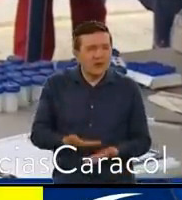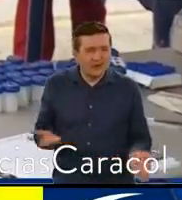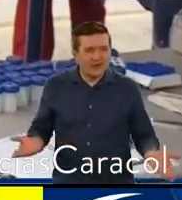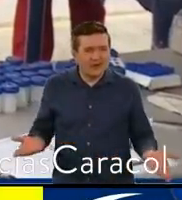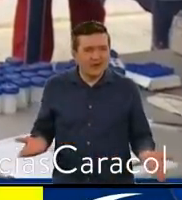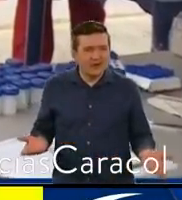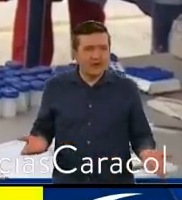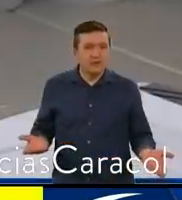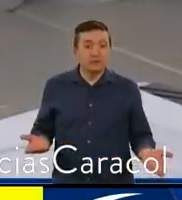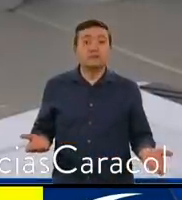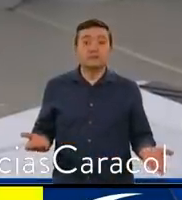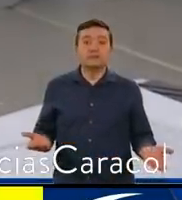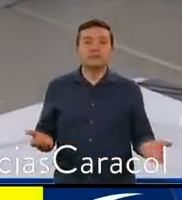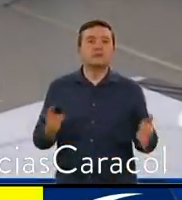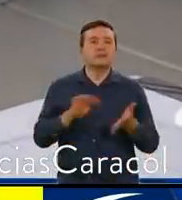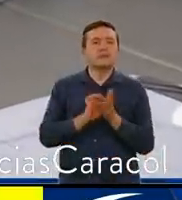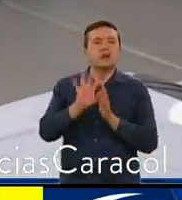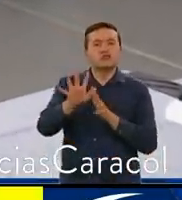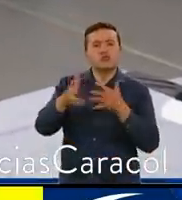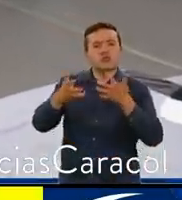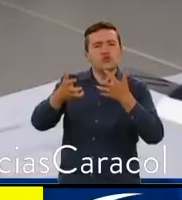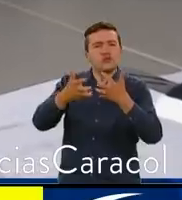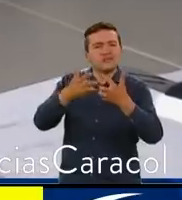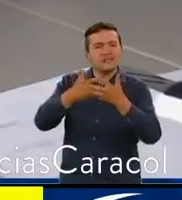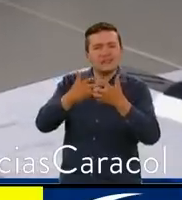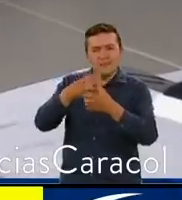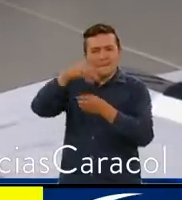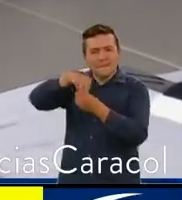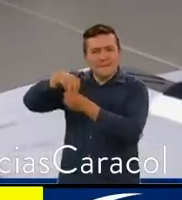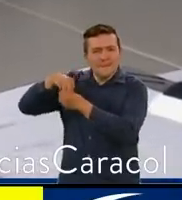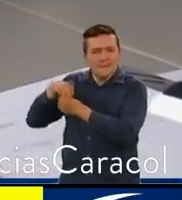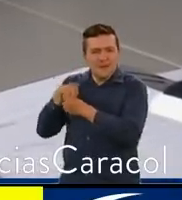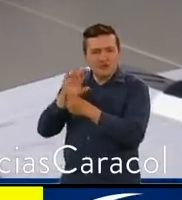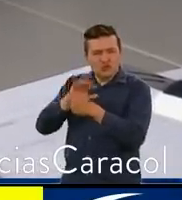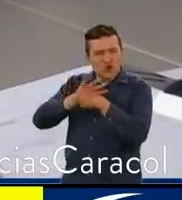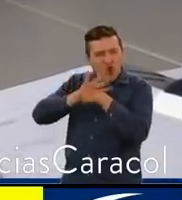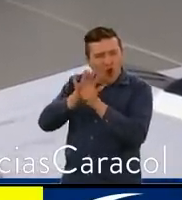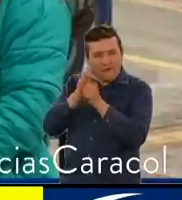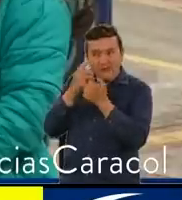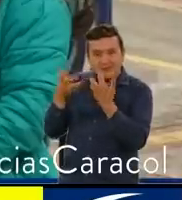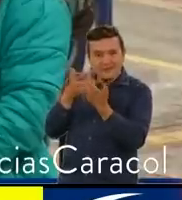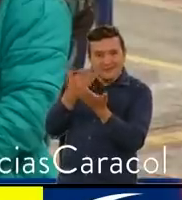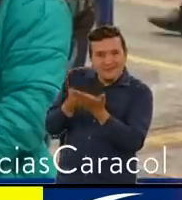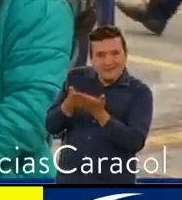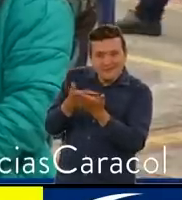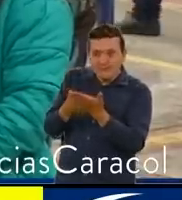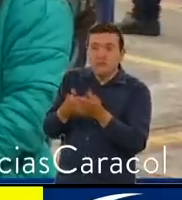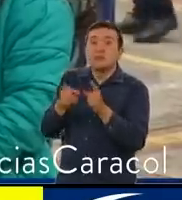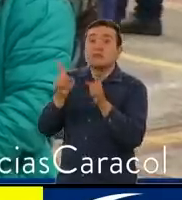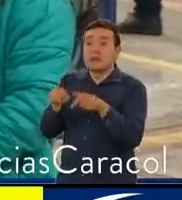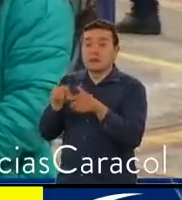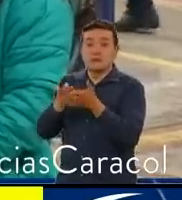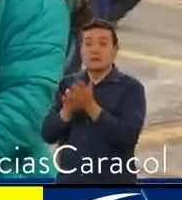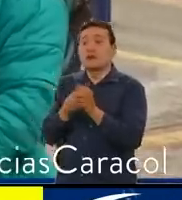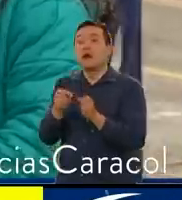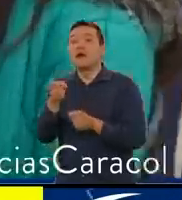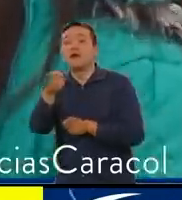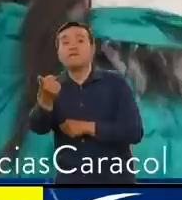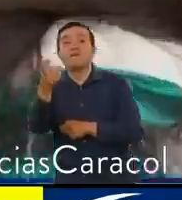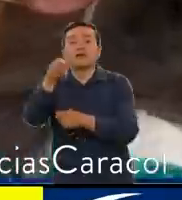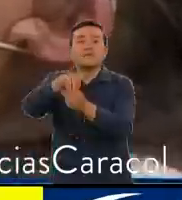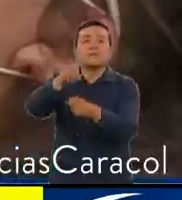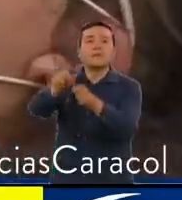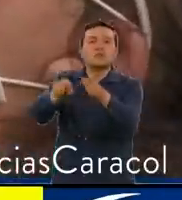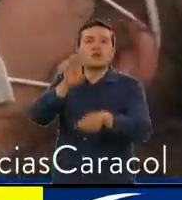que es el sistema que se generó para detectar el coronavirus, se fundamenta en los sintomáticos. Fíjense que la publicidad dice,